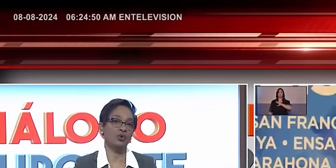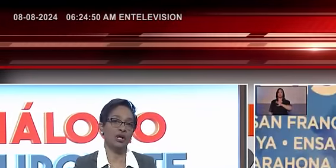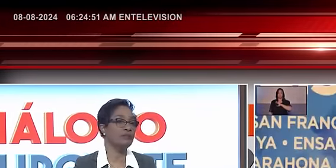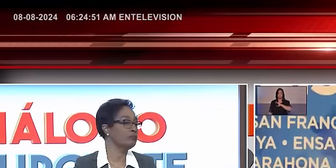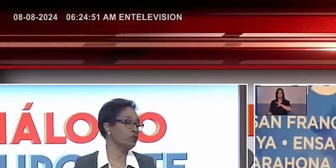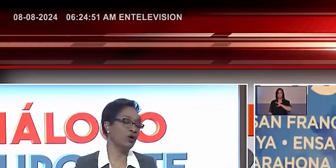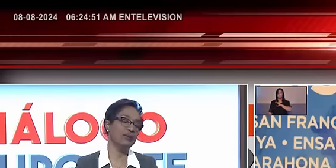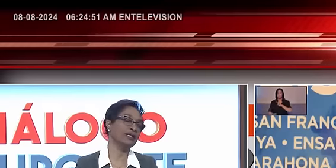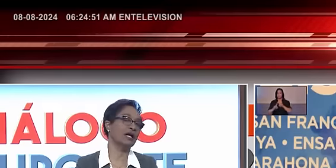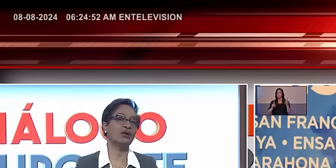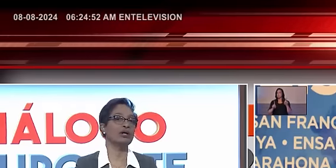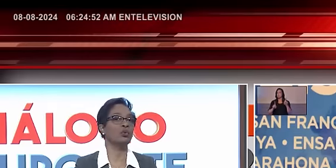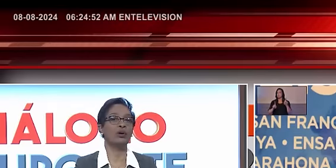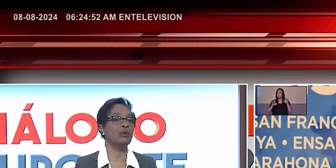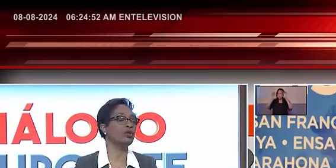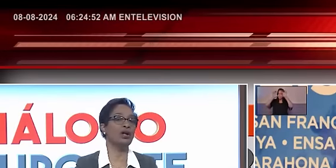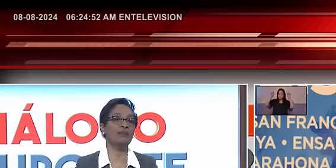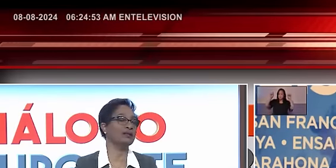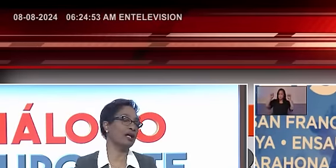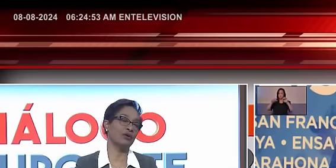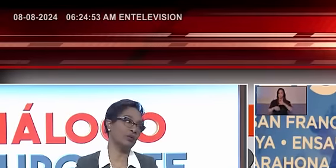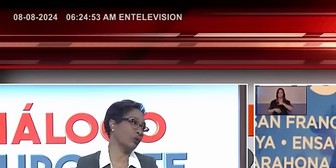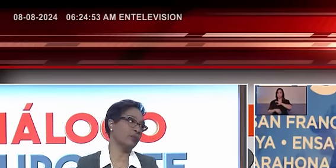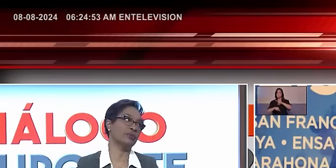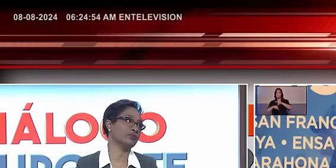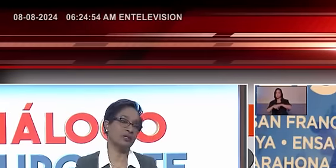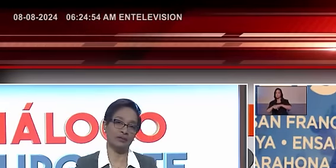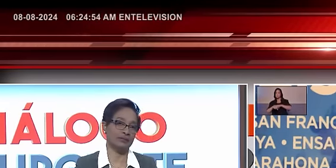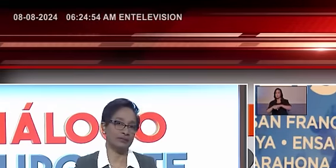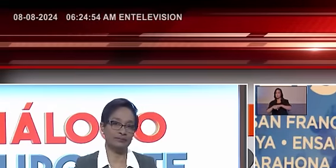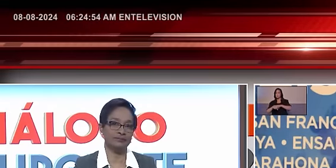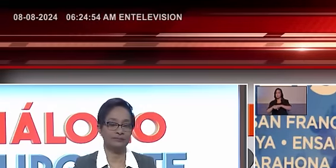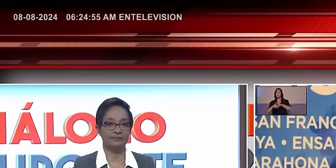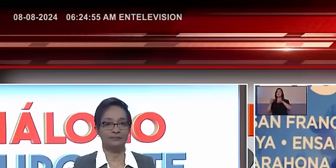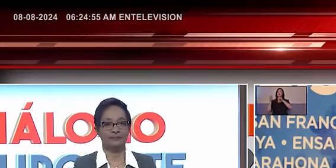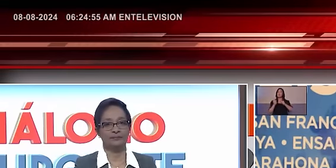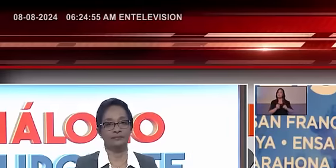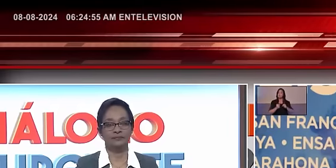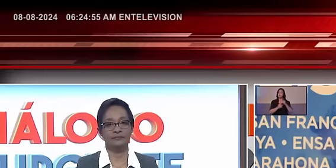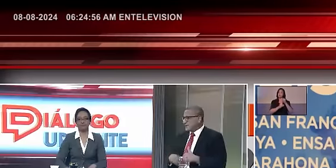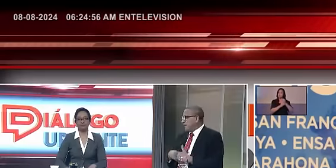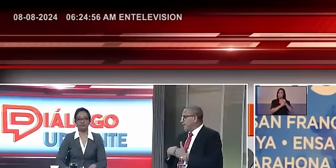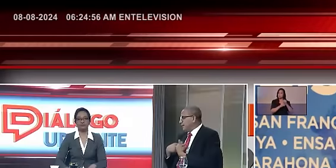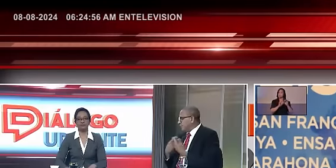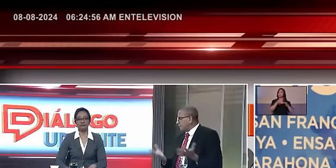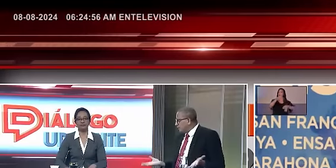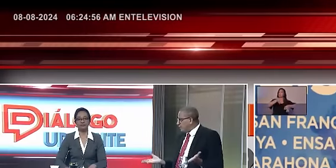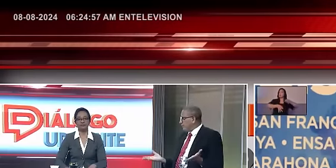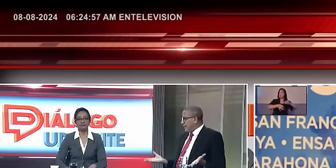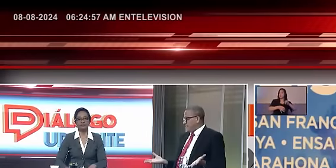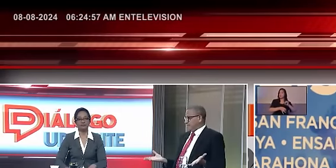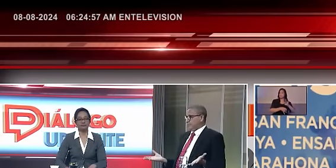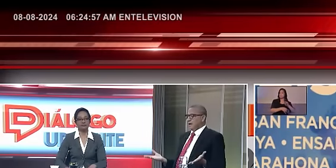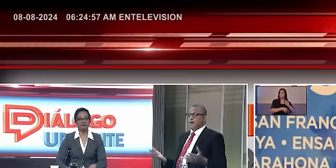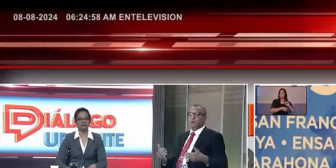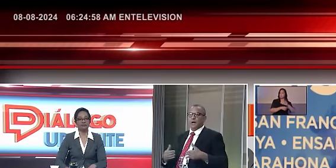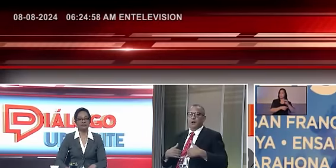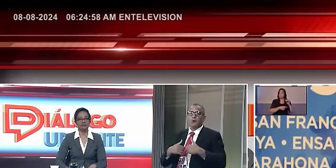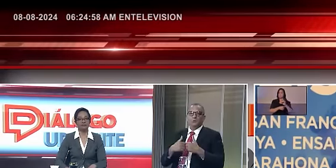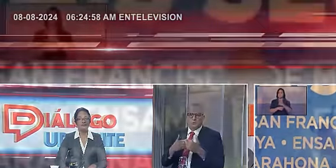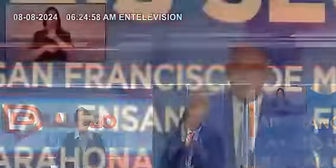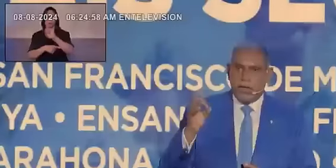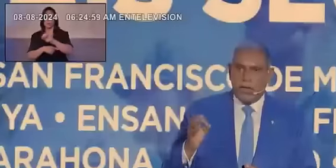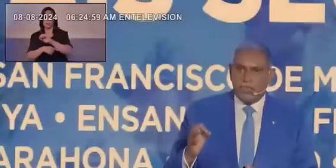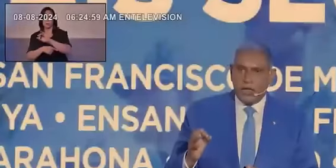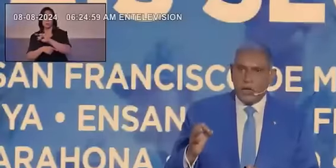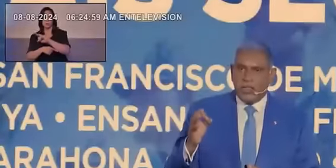pasola, no le mataron el 9%. No le mataron el 9%. Lo de mi barrio seguro, usted sabe que no aseguraron nada. Ahora, sí